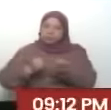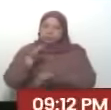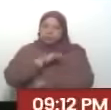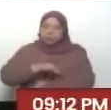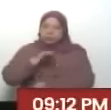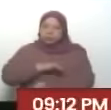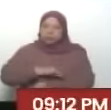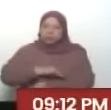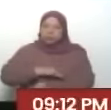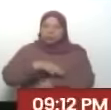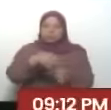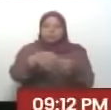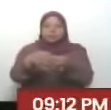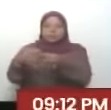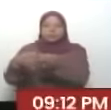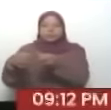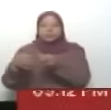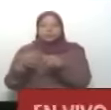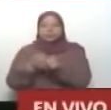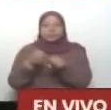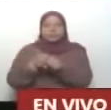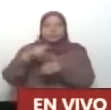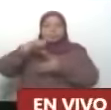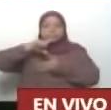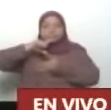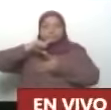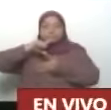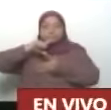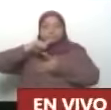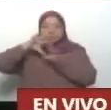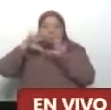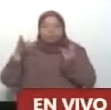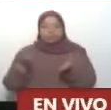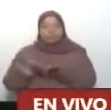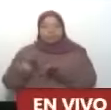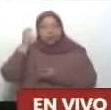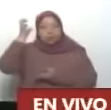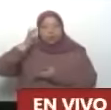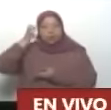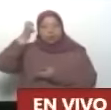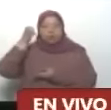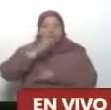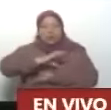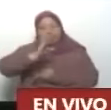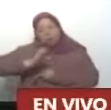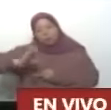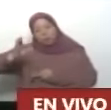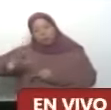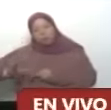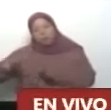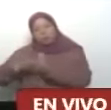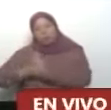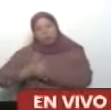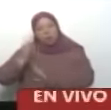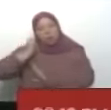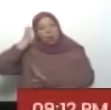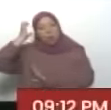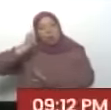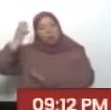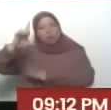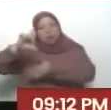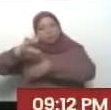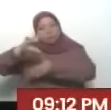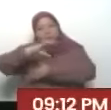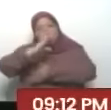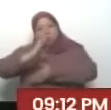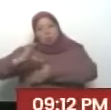por movimiento, en América Latina, en el mundo, en el Caribe. Sobre todo en el Caribe,